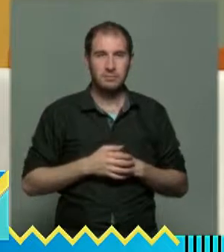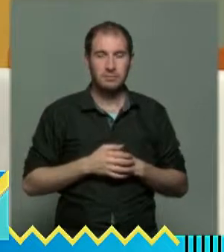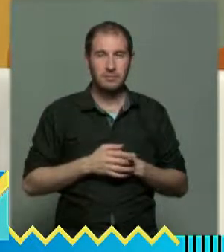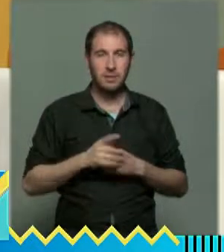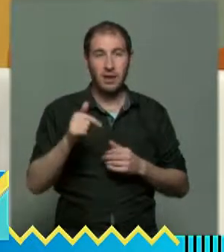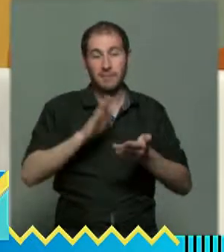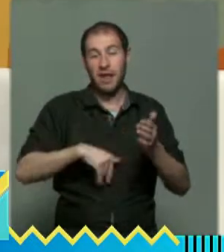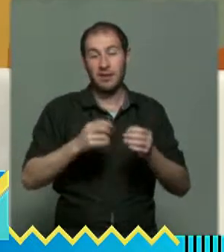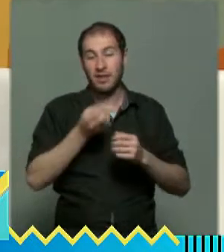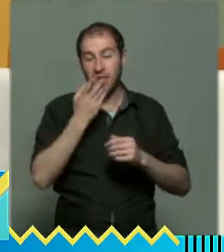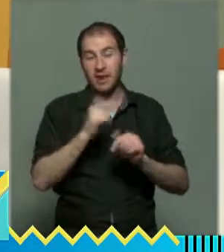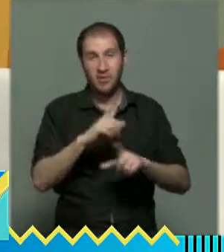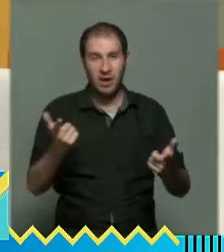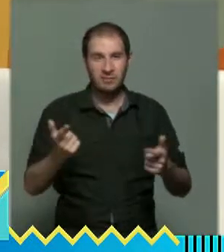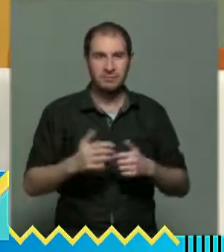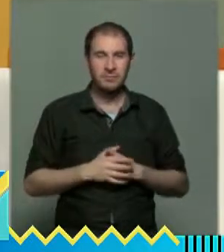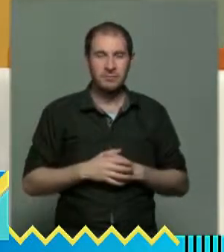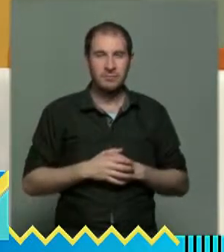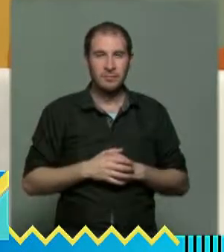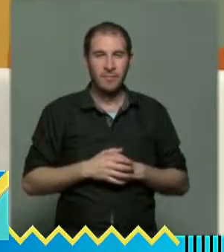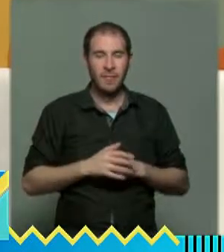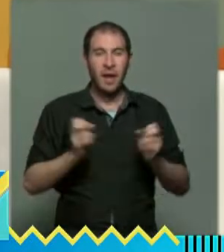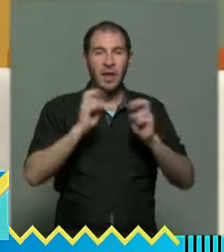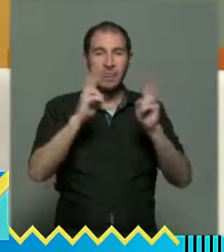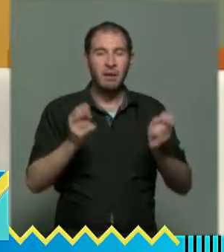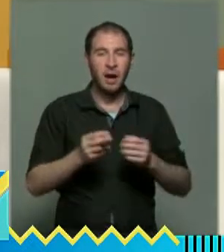no está blanqueado. Claro. Entonces, el tema de la